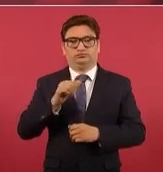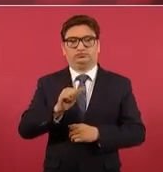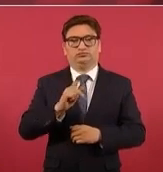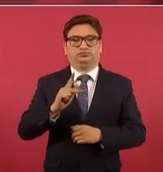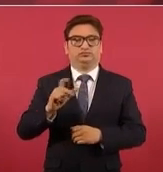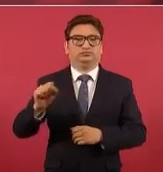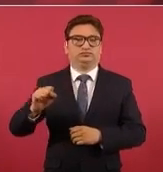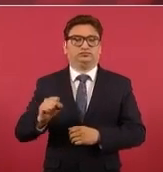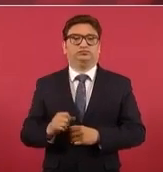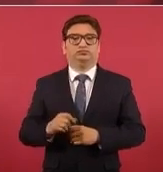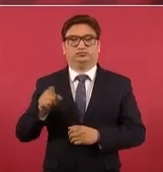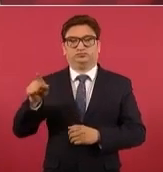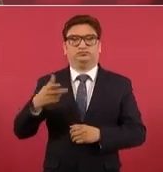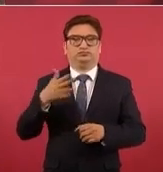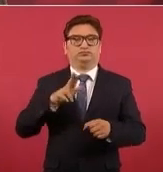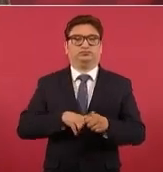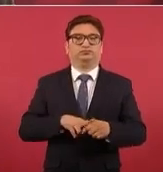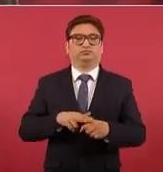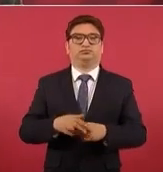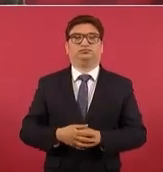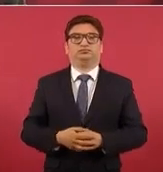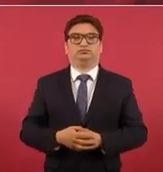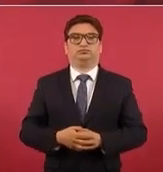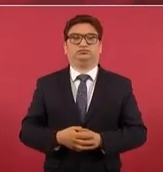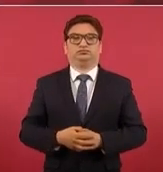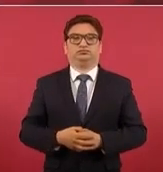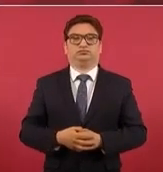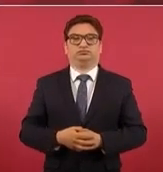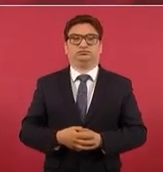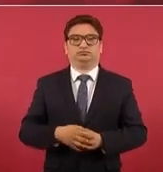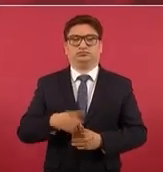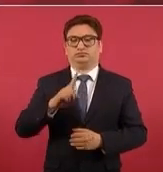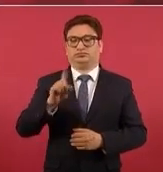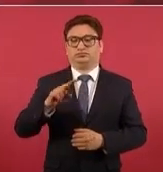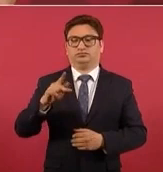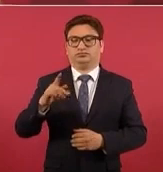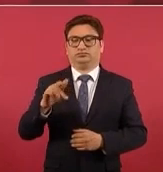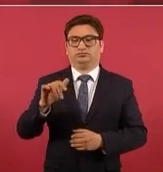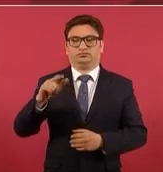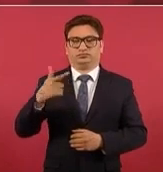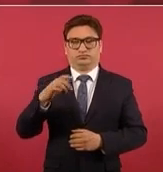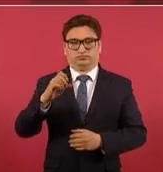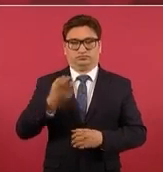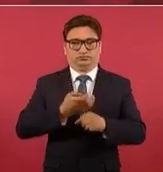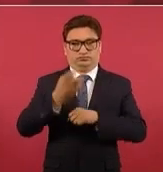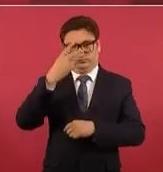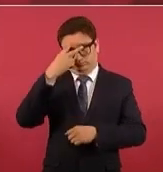APPs, el hospital de Zumpango, en el Estado de México,